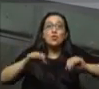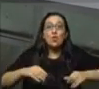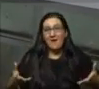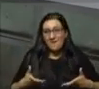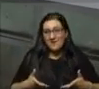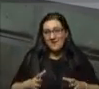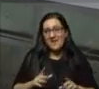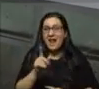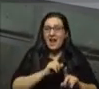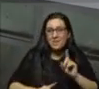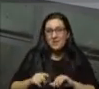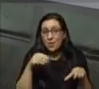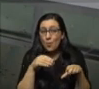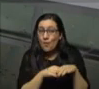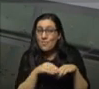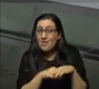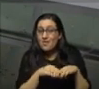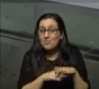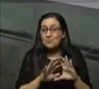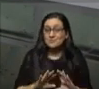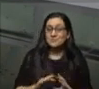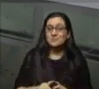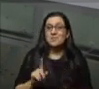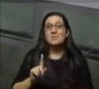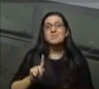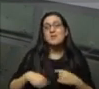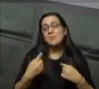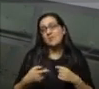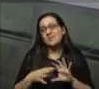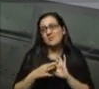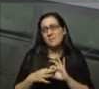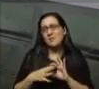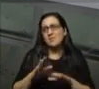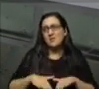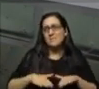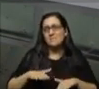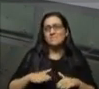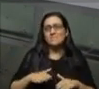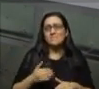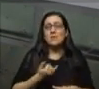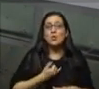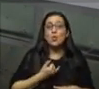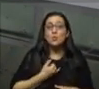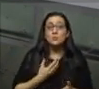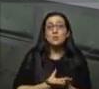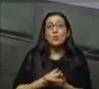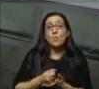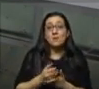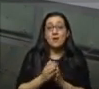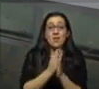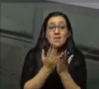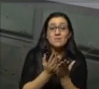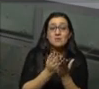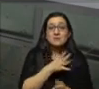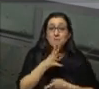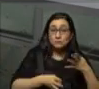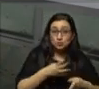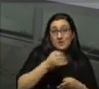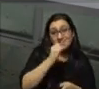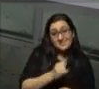reservado nombre pensando en eso no O sea eso después depende mucho de cómo de cómo el libro sea recibido Cómo funcione no este si tiene